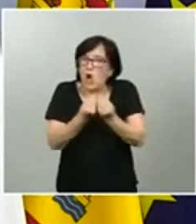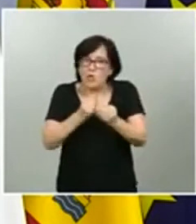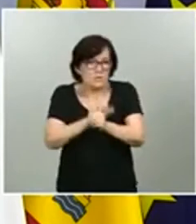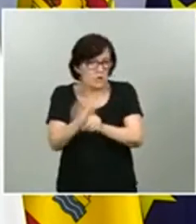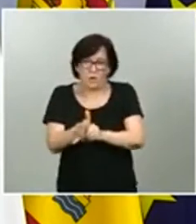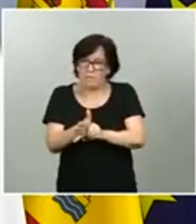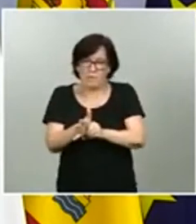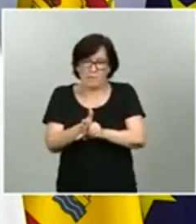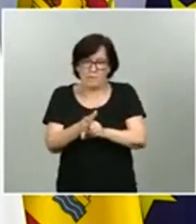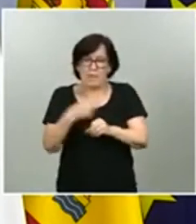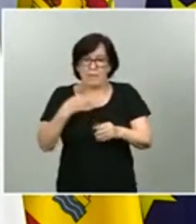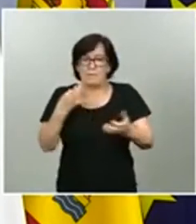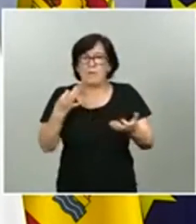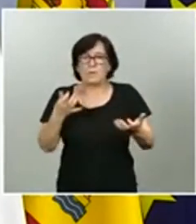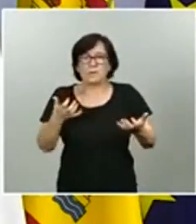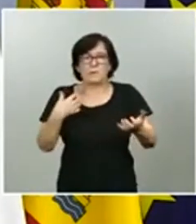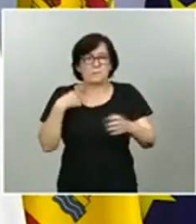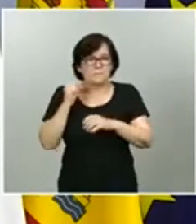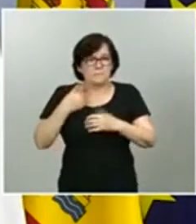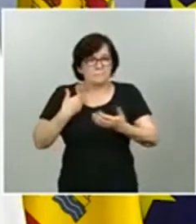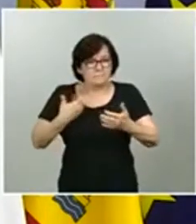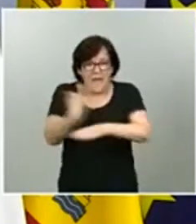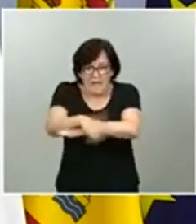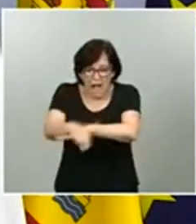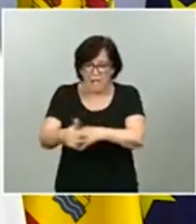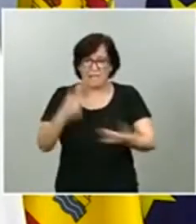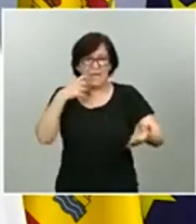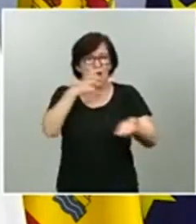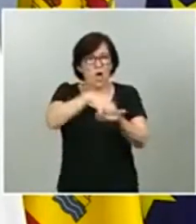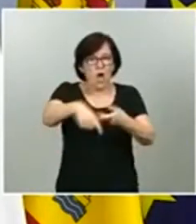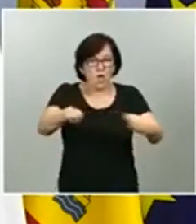la calle, tenemos que ganar los comercios, tenemos que ganar las